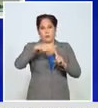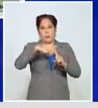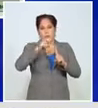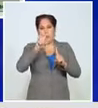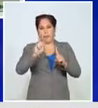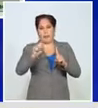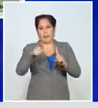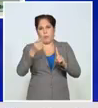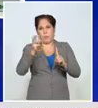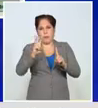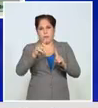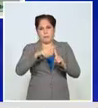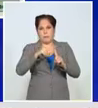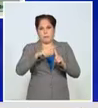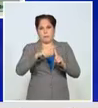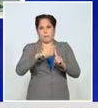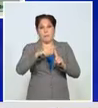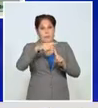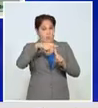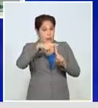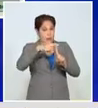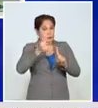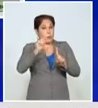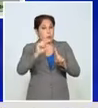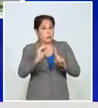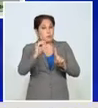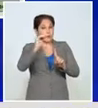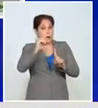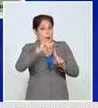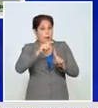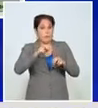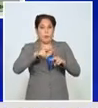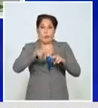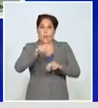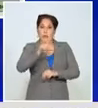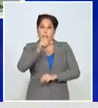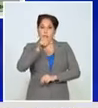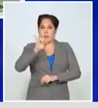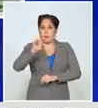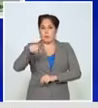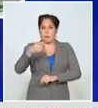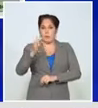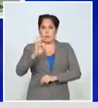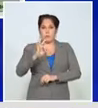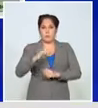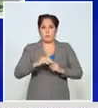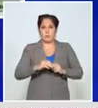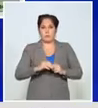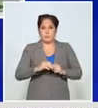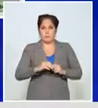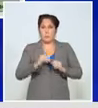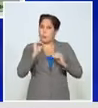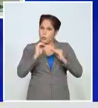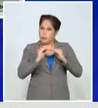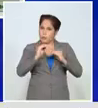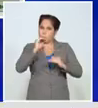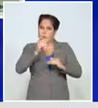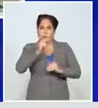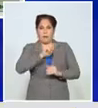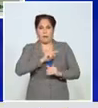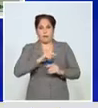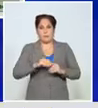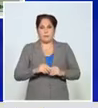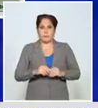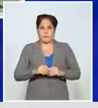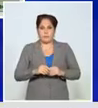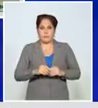20,3, superior a la de ayer, Holguín 17,8, superior a la de ayer,